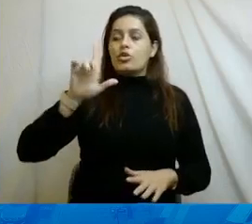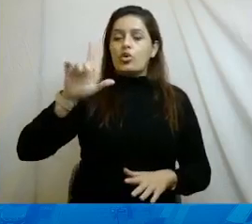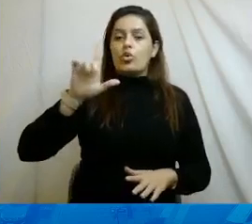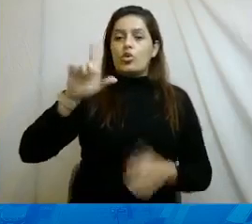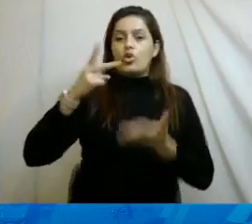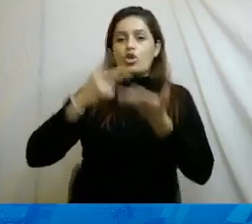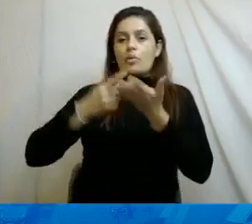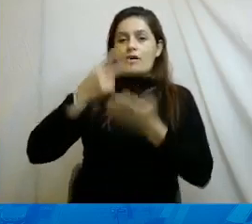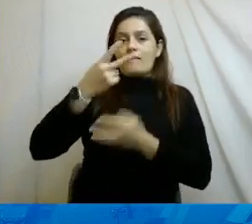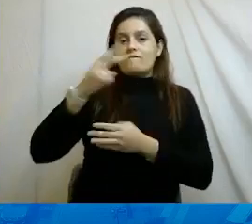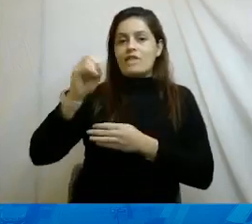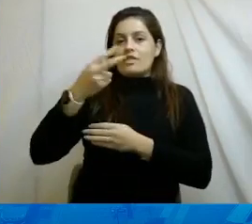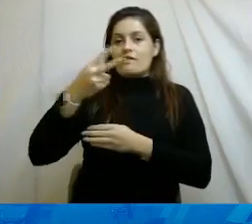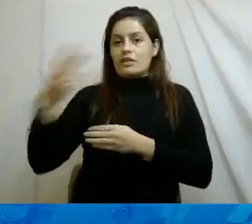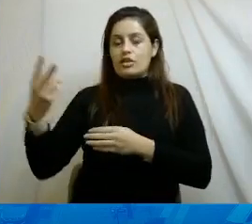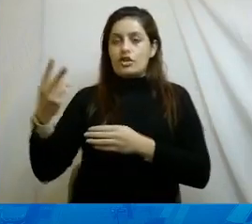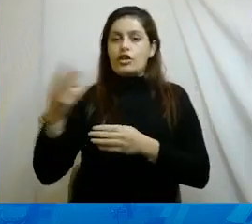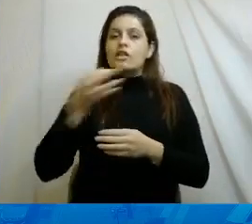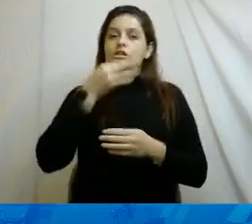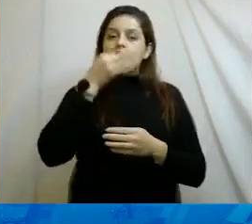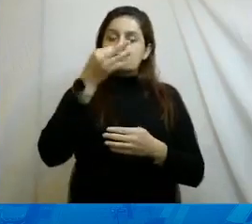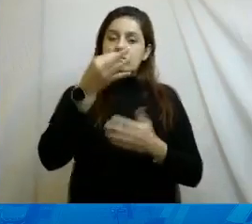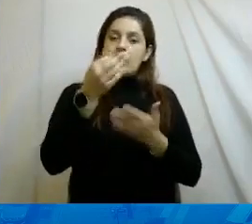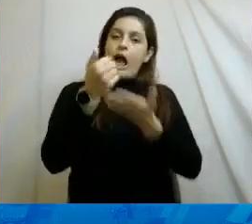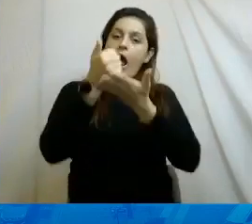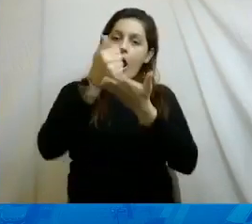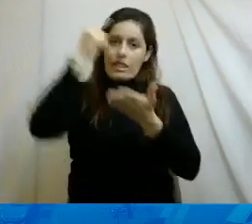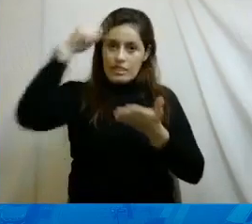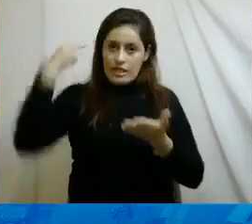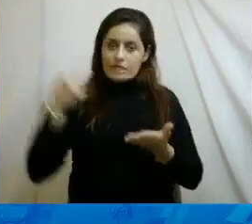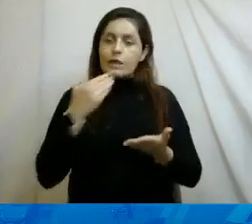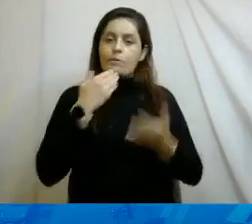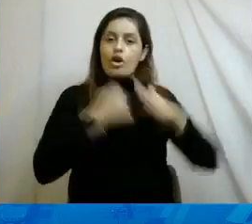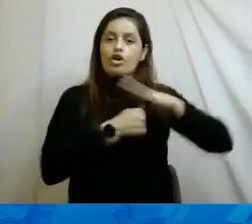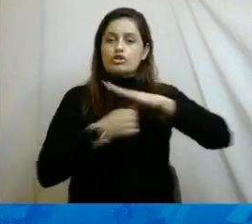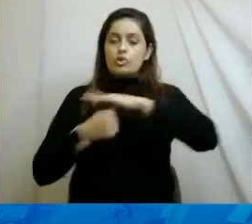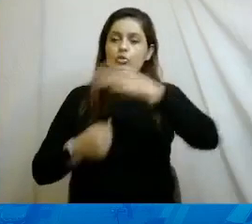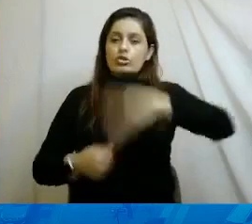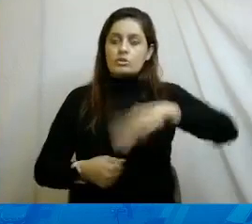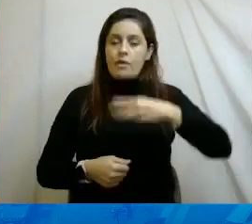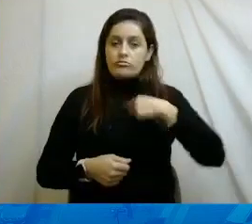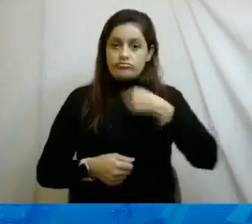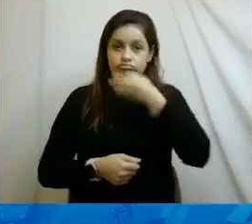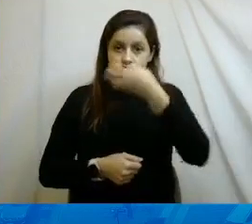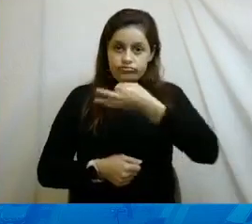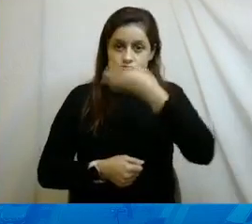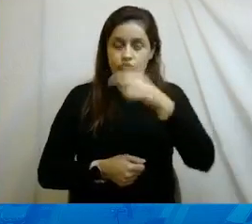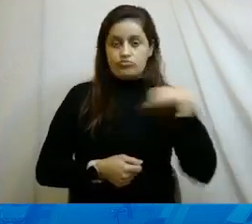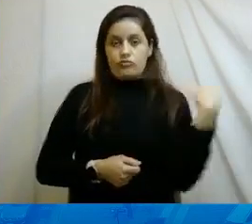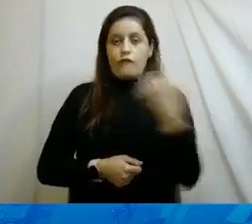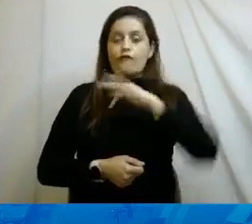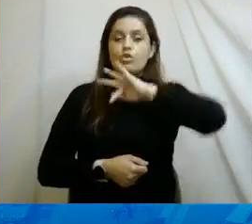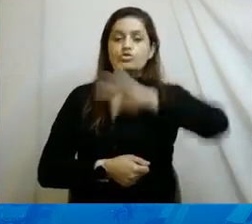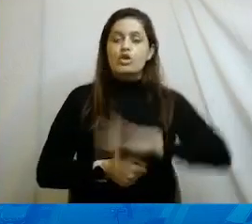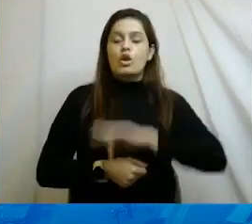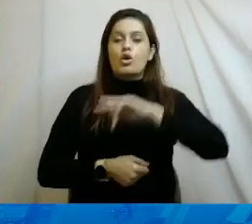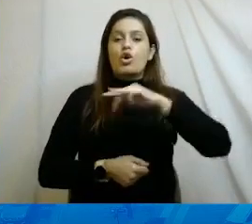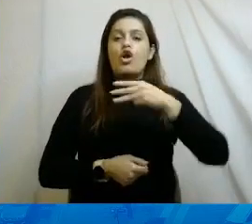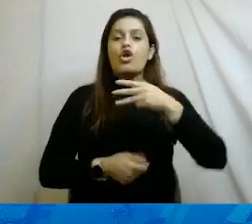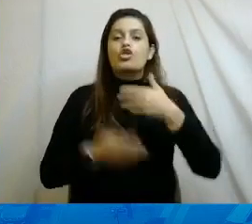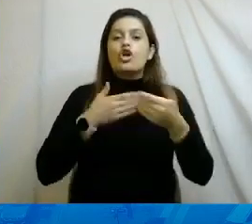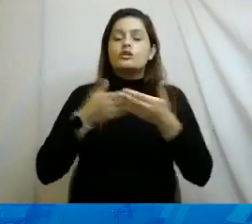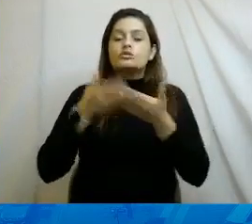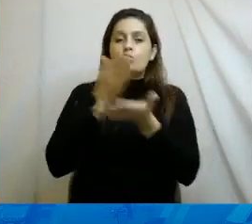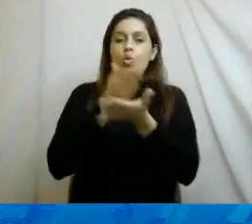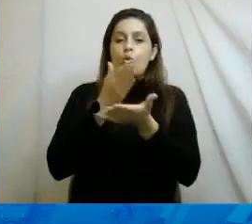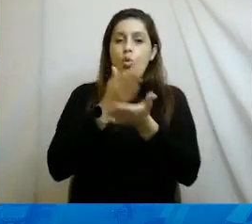del 2022, estimada alcaldesa y consejo municipal. Nos dirigimos a ustedes como funcionarios y funcionarias de la comunidad de la